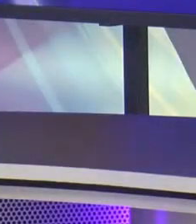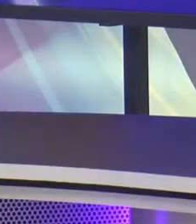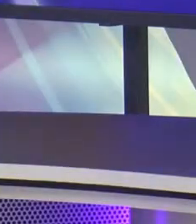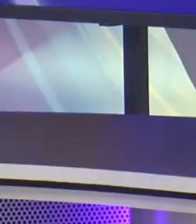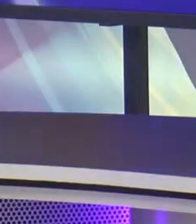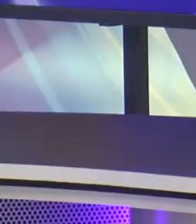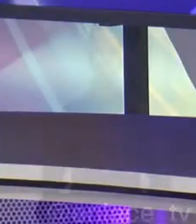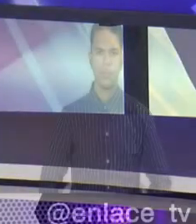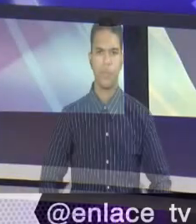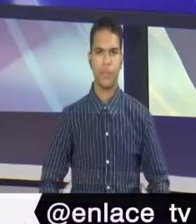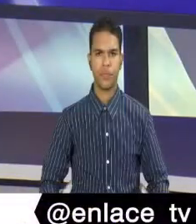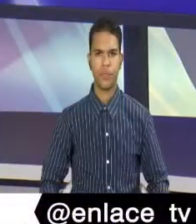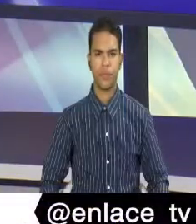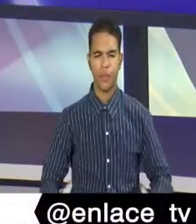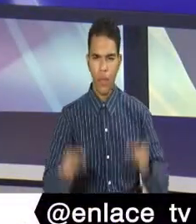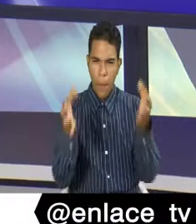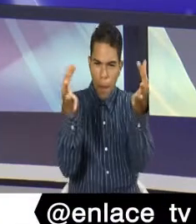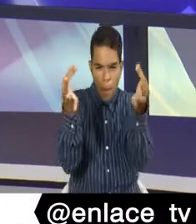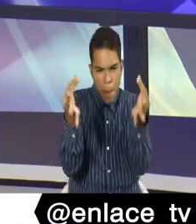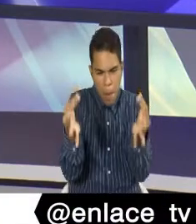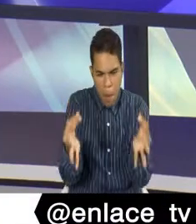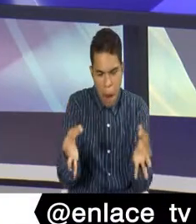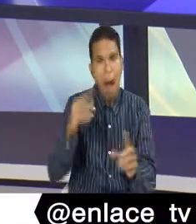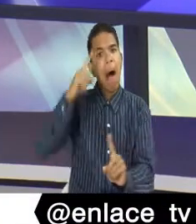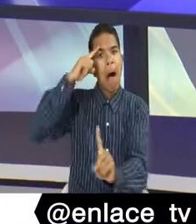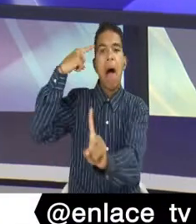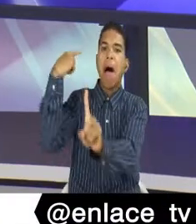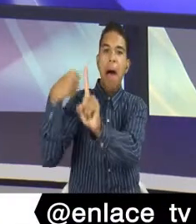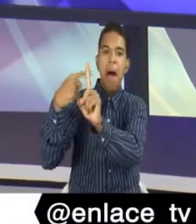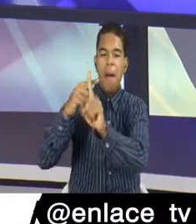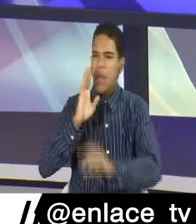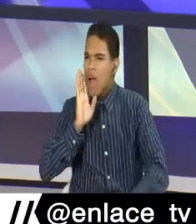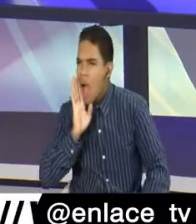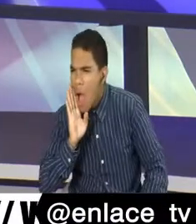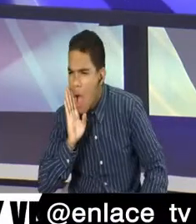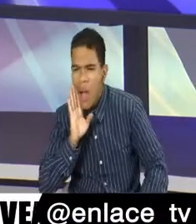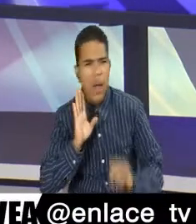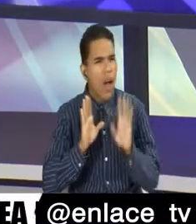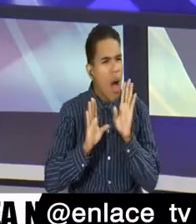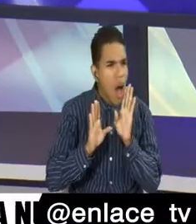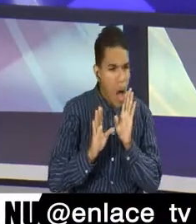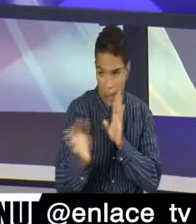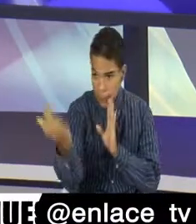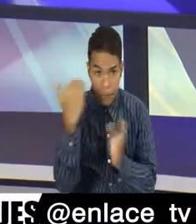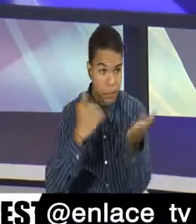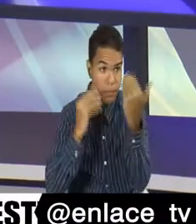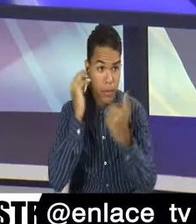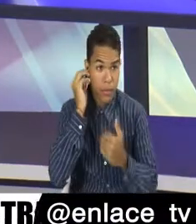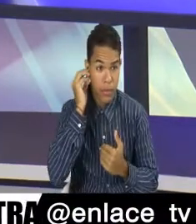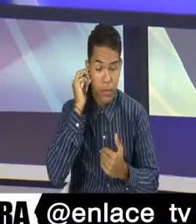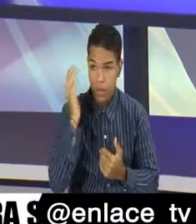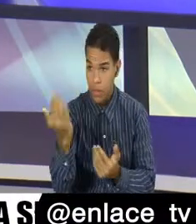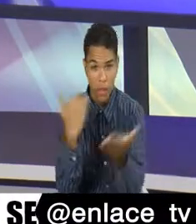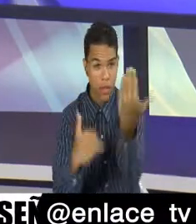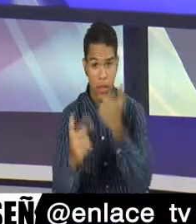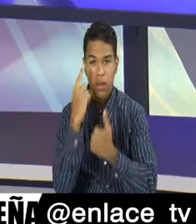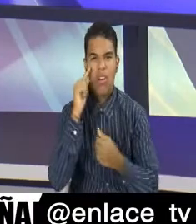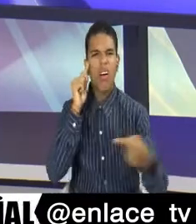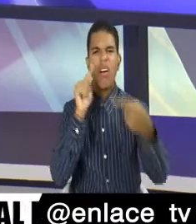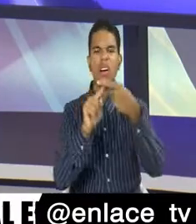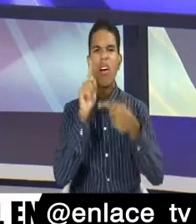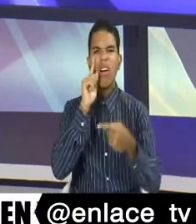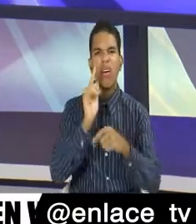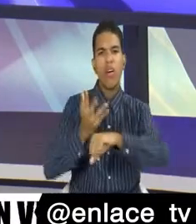Positivo fue el balance a la convocatoria de gestores y creadores culturales para la escogencia de instructores de las escuelas de